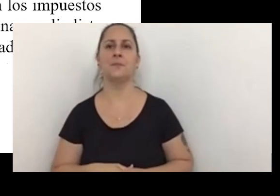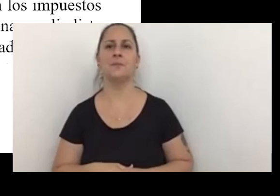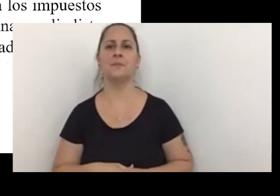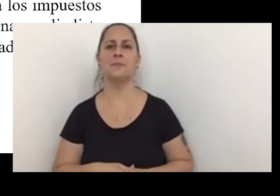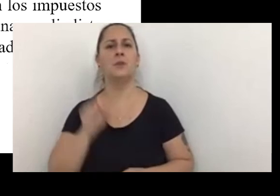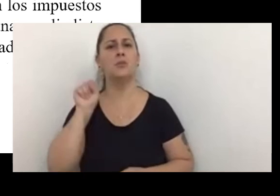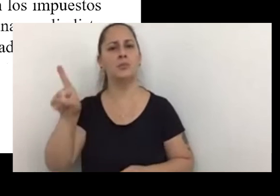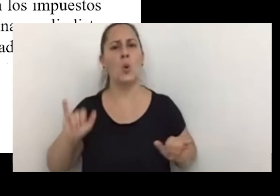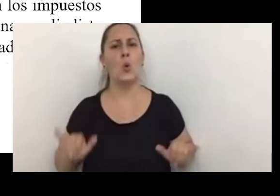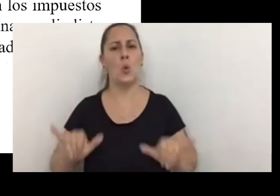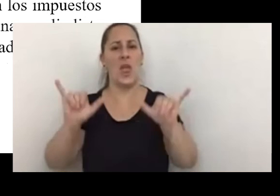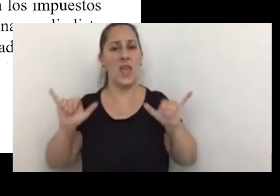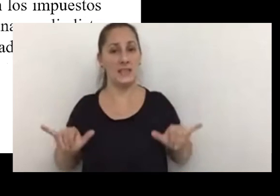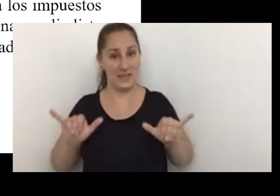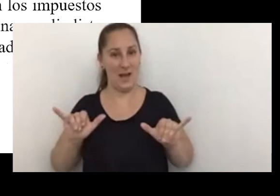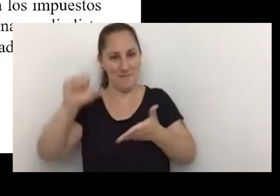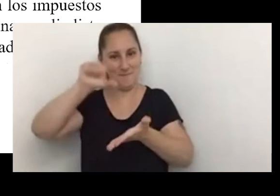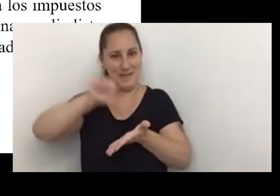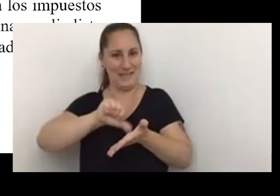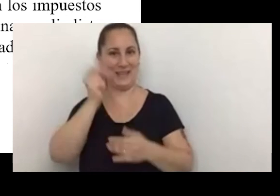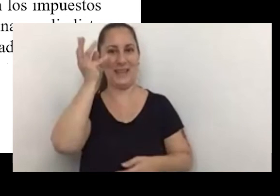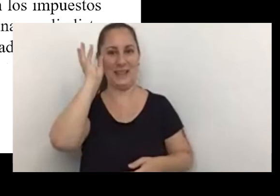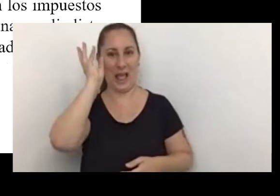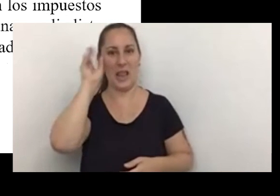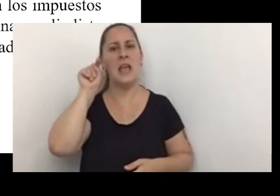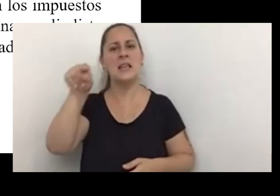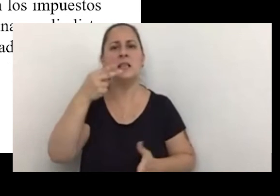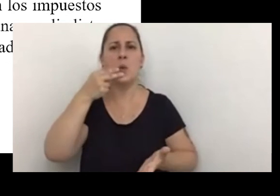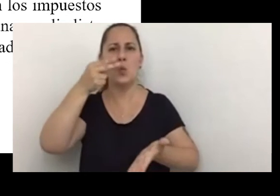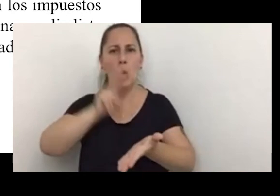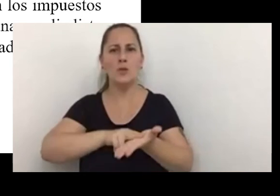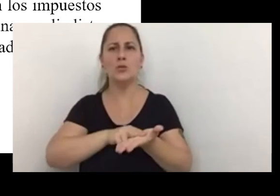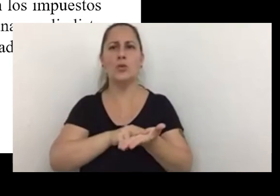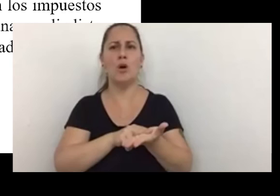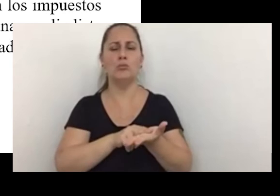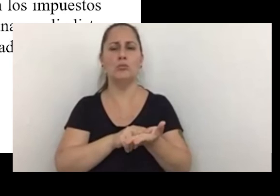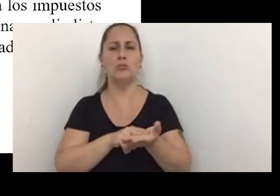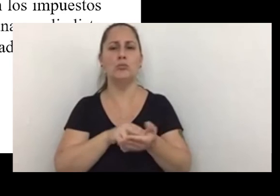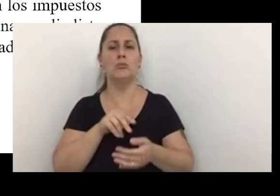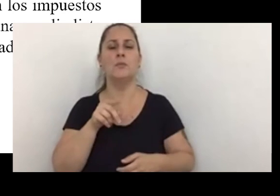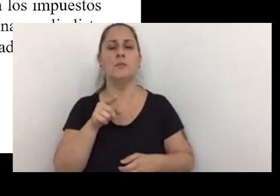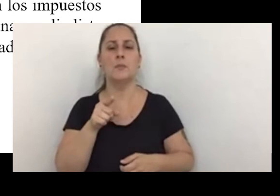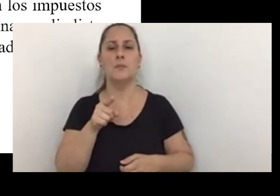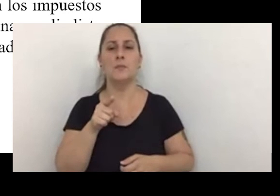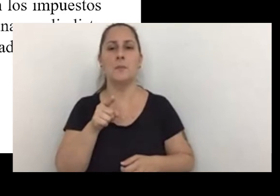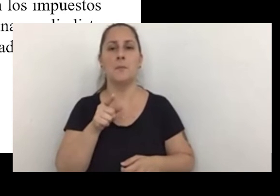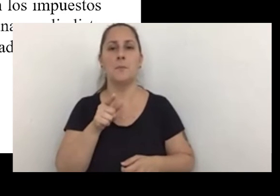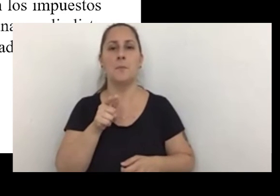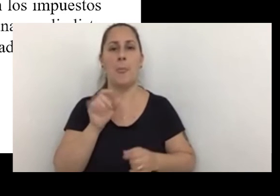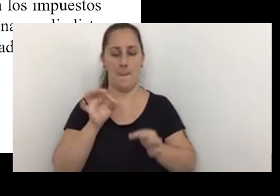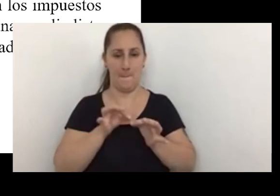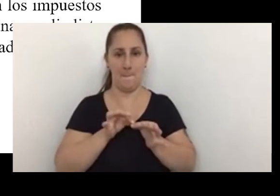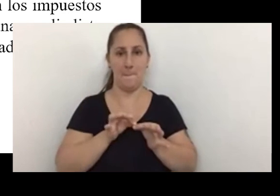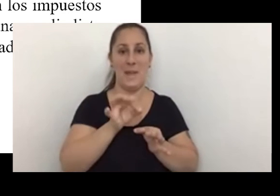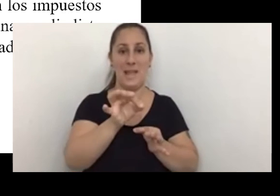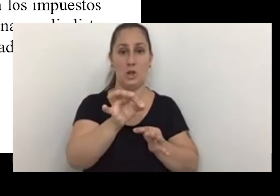Venecia, Italia. Este impuesto se aplica sobre la cantidad de metros que provoca